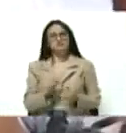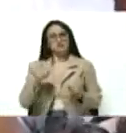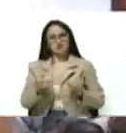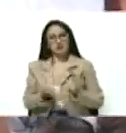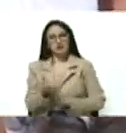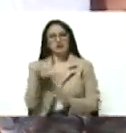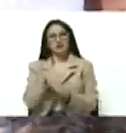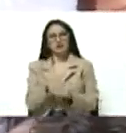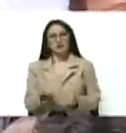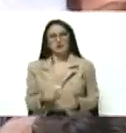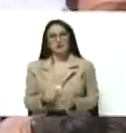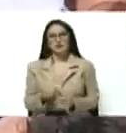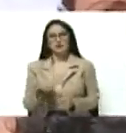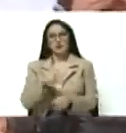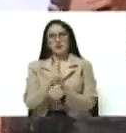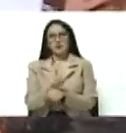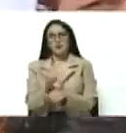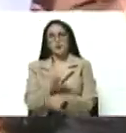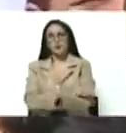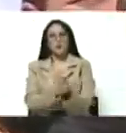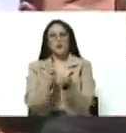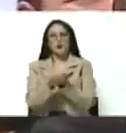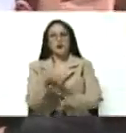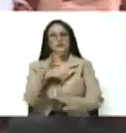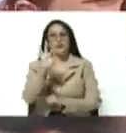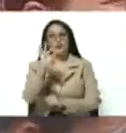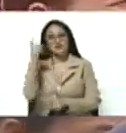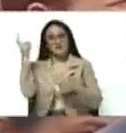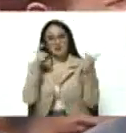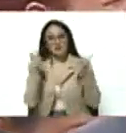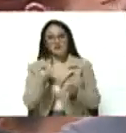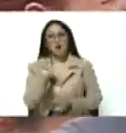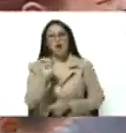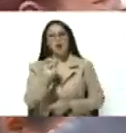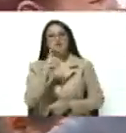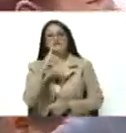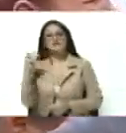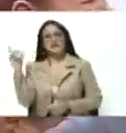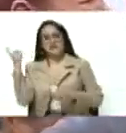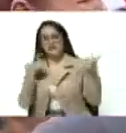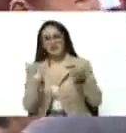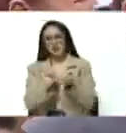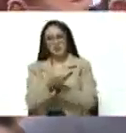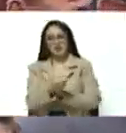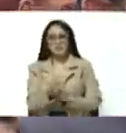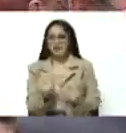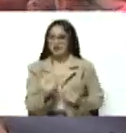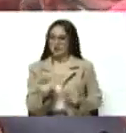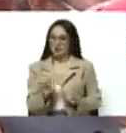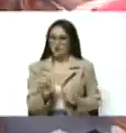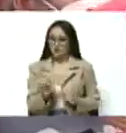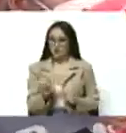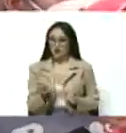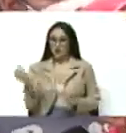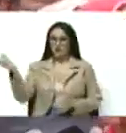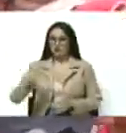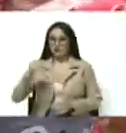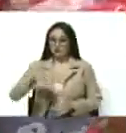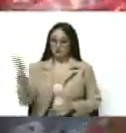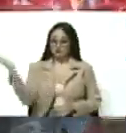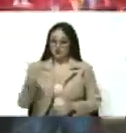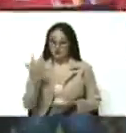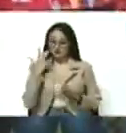y vea, ahora un solo escuálido no va a cambiar a 50 chavistas que están ahí o a 100 chavistas. Al contrario, nos lo traemos para acá. Venga,